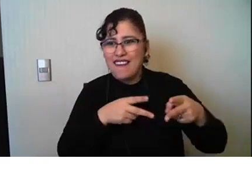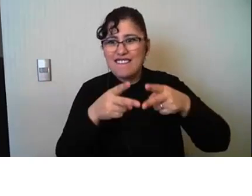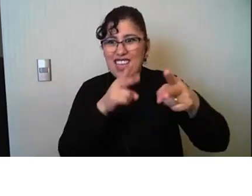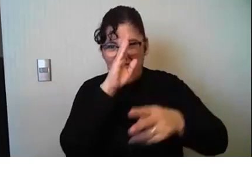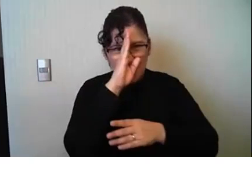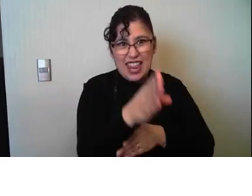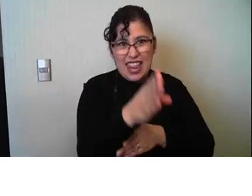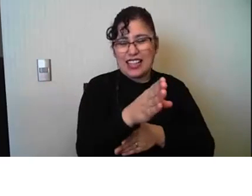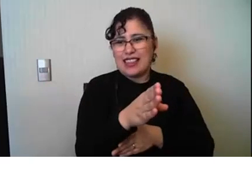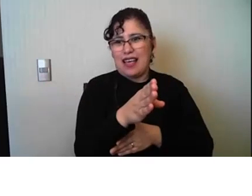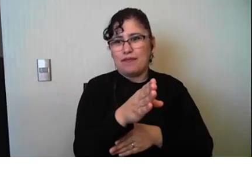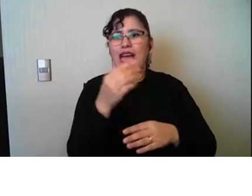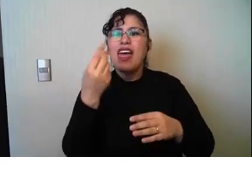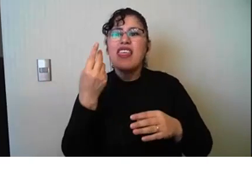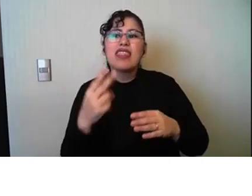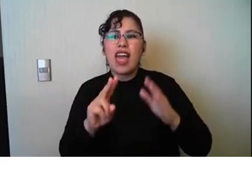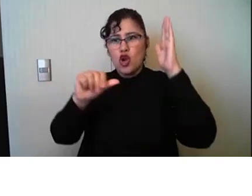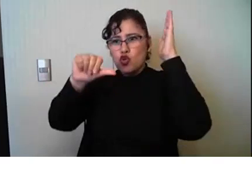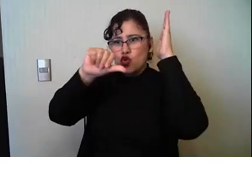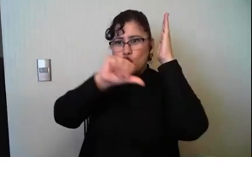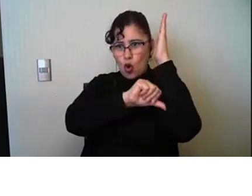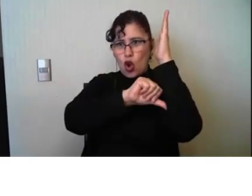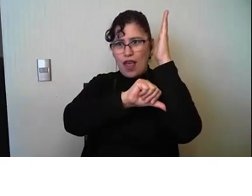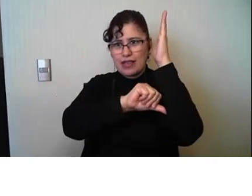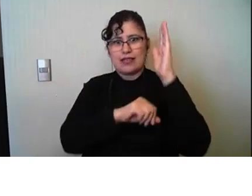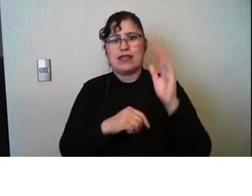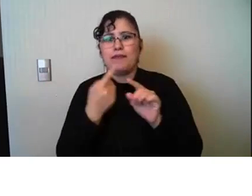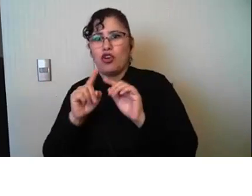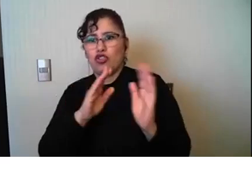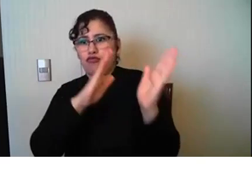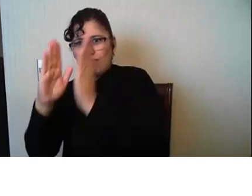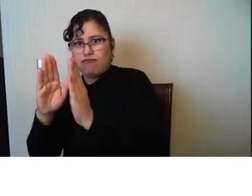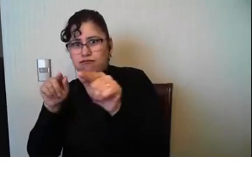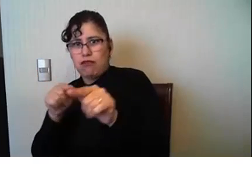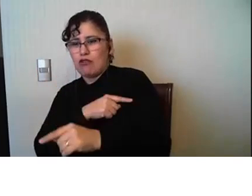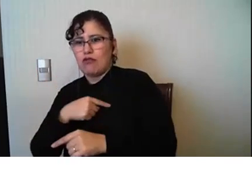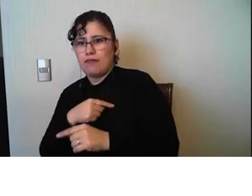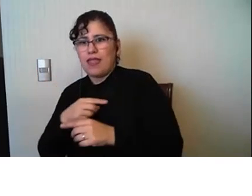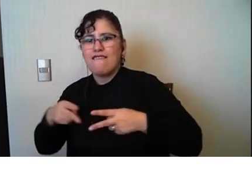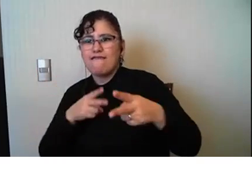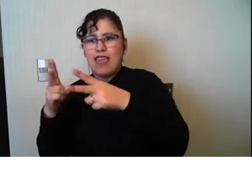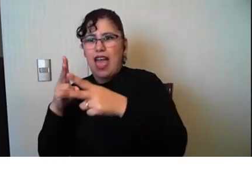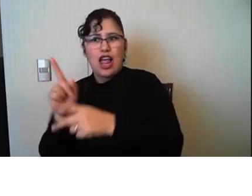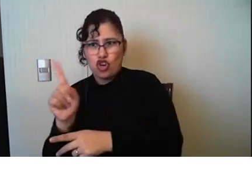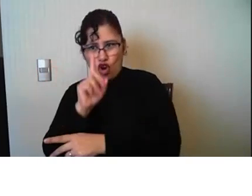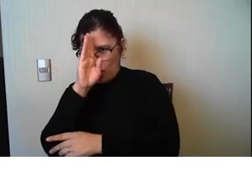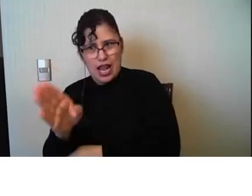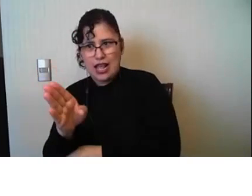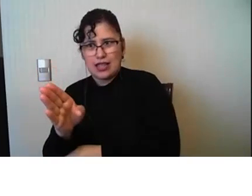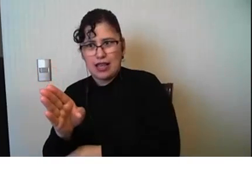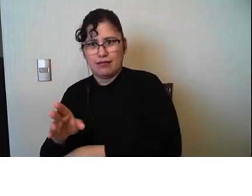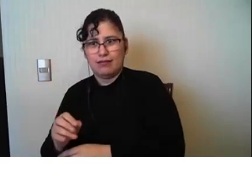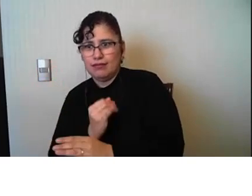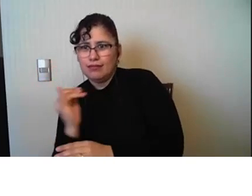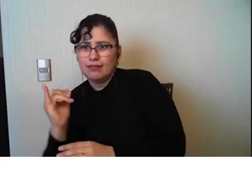circuito directo de los núcleos de la base. En cambio a esta se le denomina vía indirecta, que es